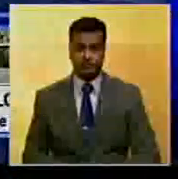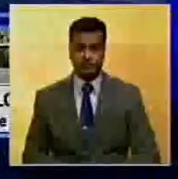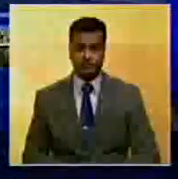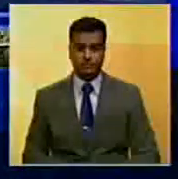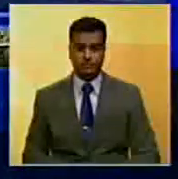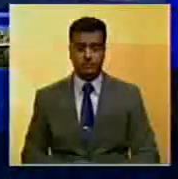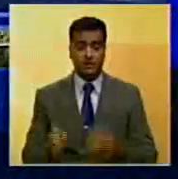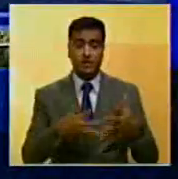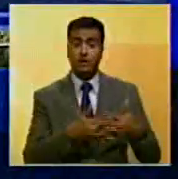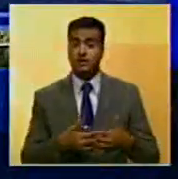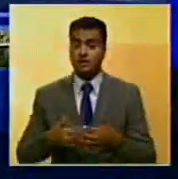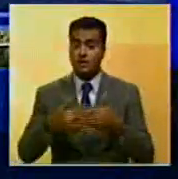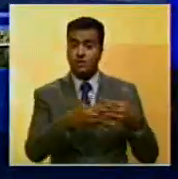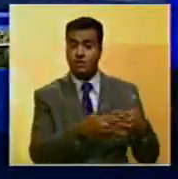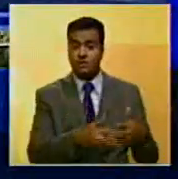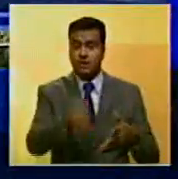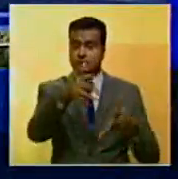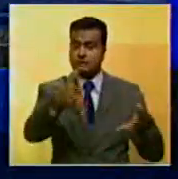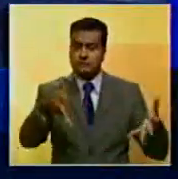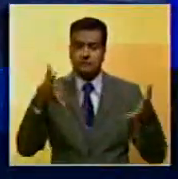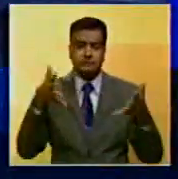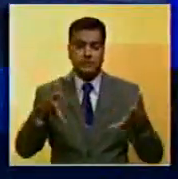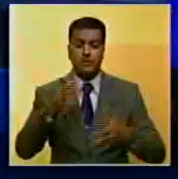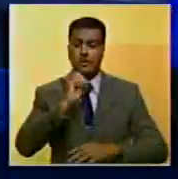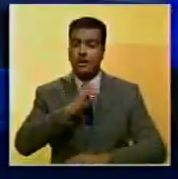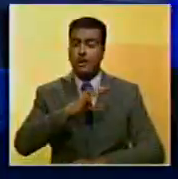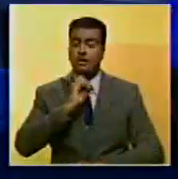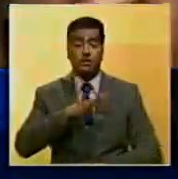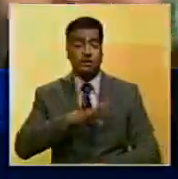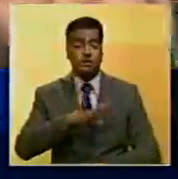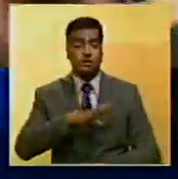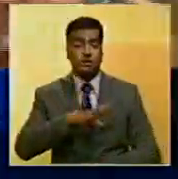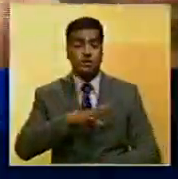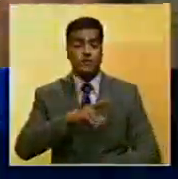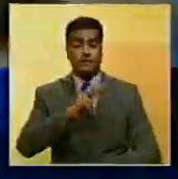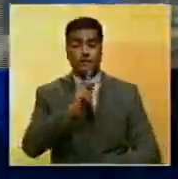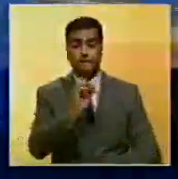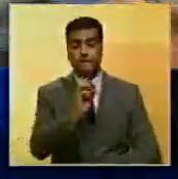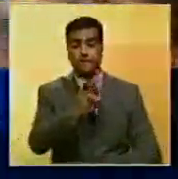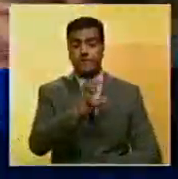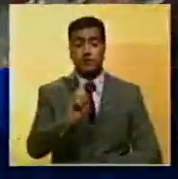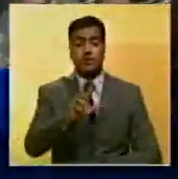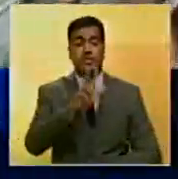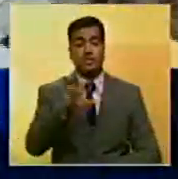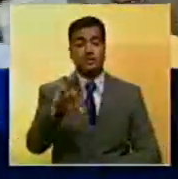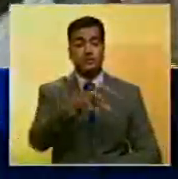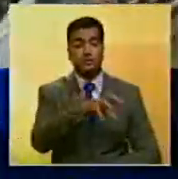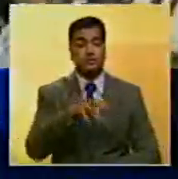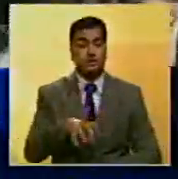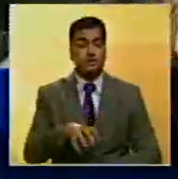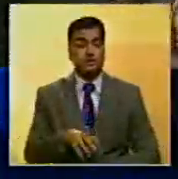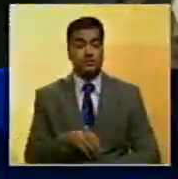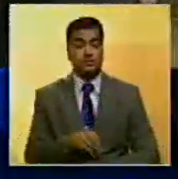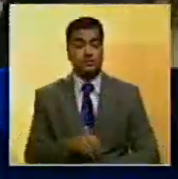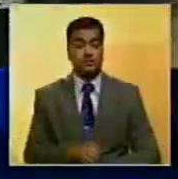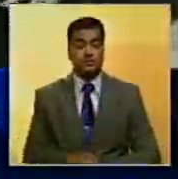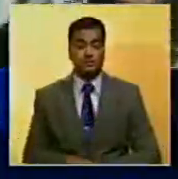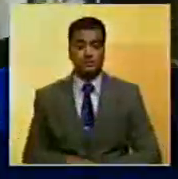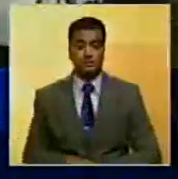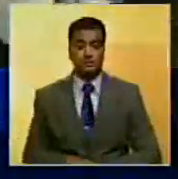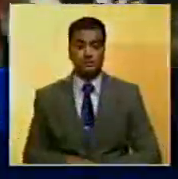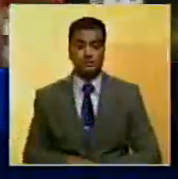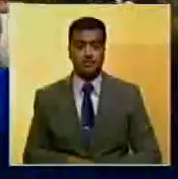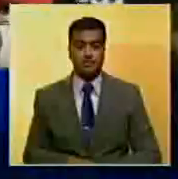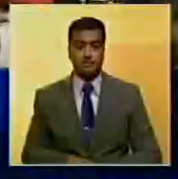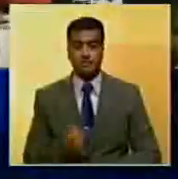En Estados Unidos, el mayor premio de la historia de la lotería Powerball cayó en 3 estados, California, Florida y Tennessee.